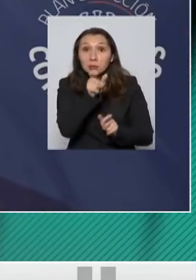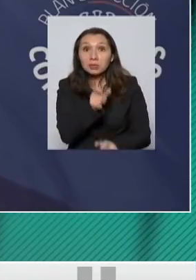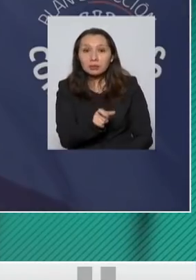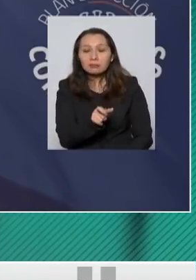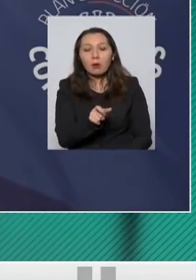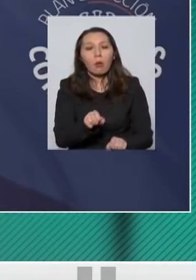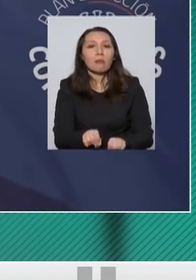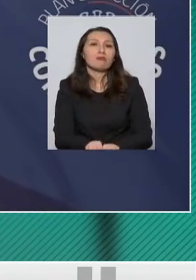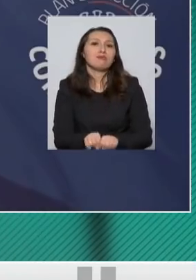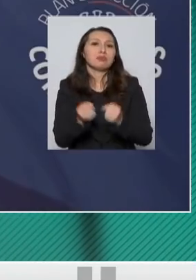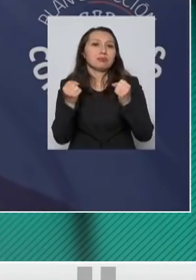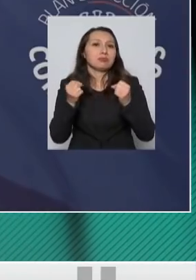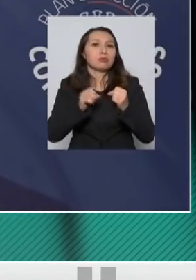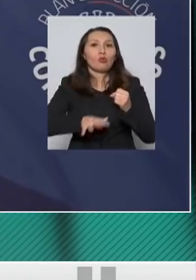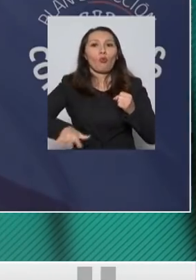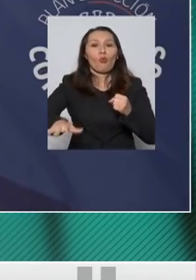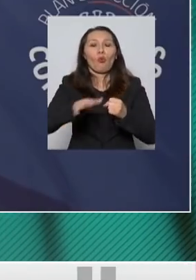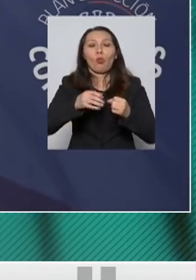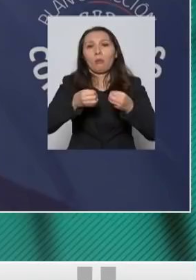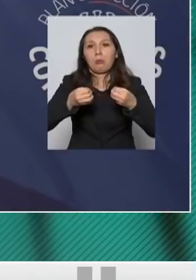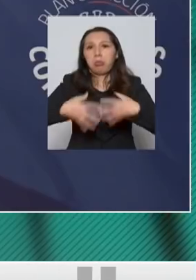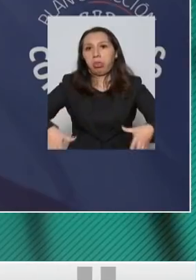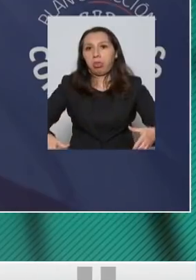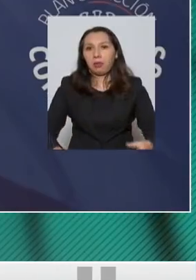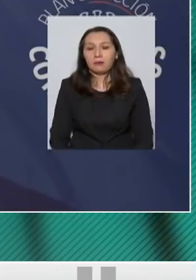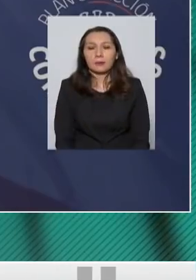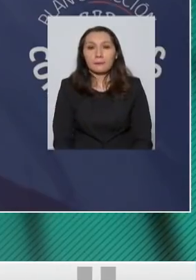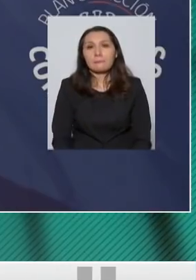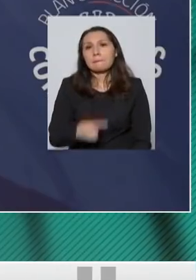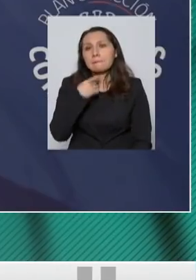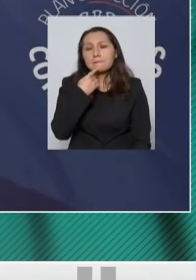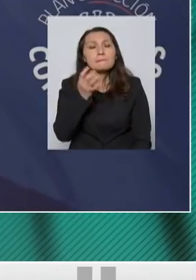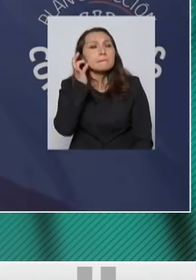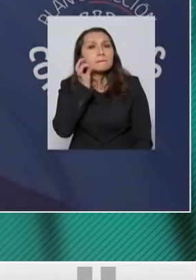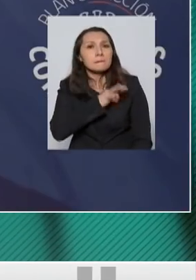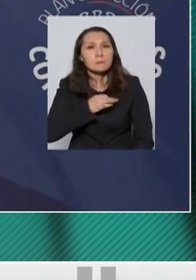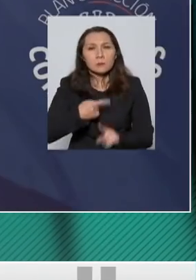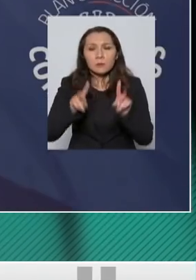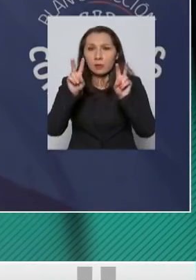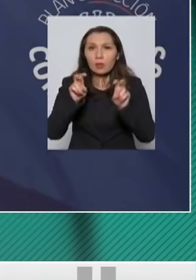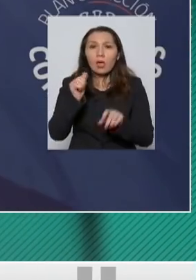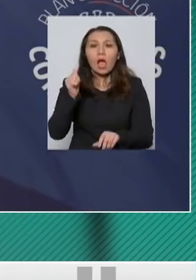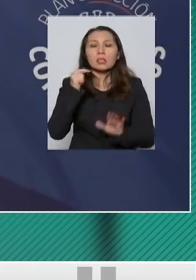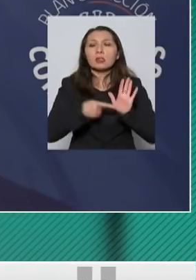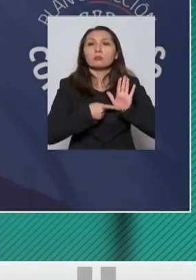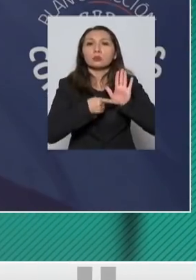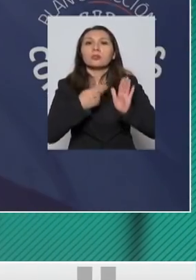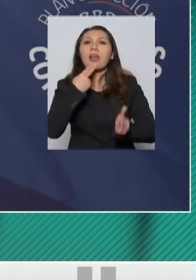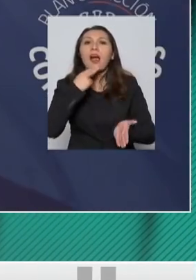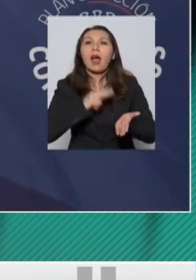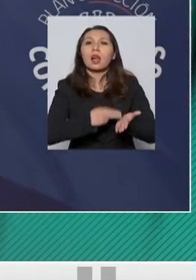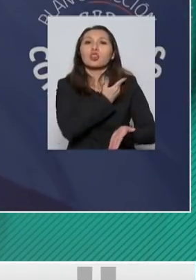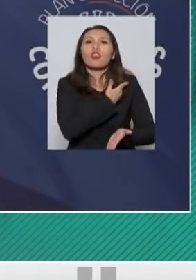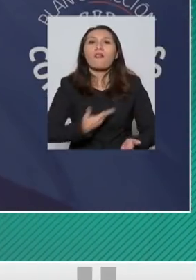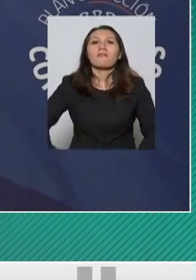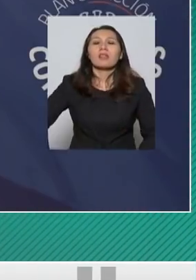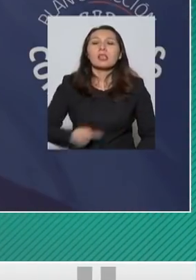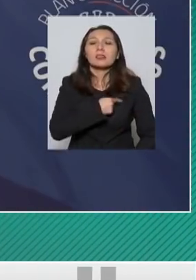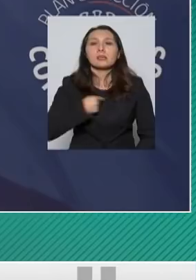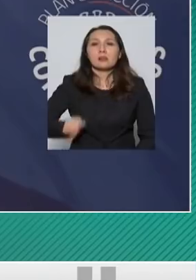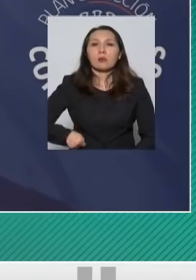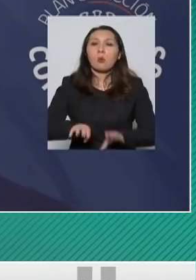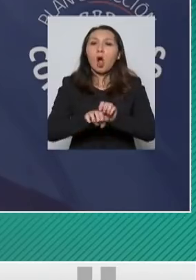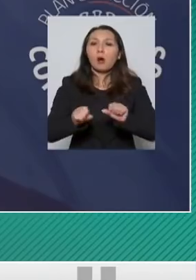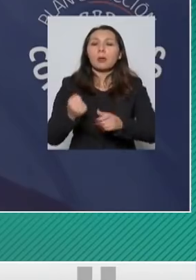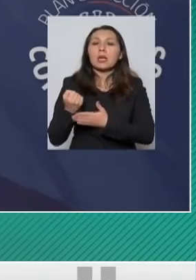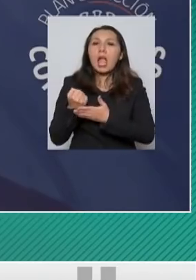efectivamente la cadena se rompe completa. Ministro, en otro tema, ayer usted mostró una carta del gobierno chino donde se compromete una